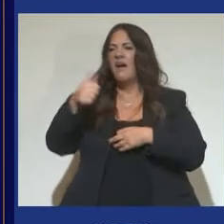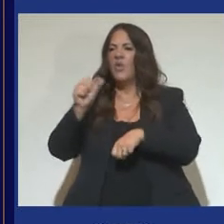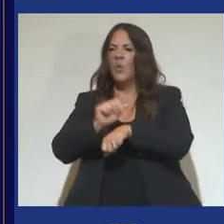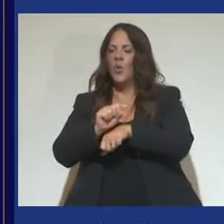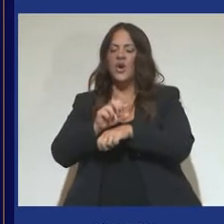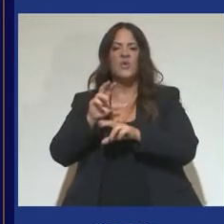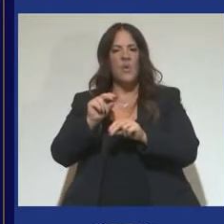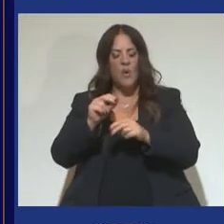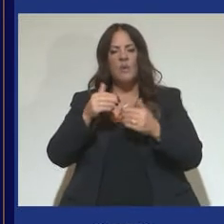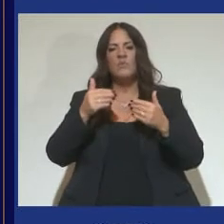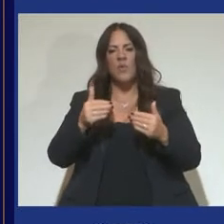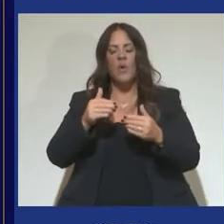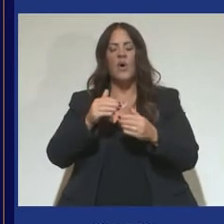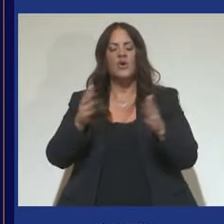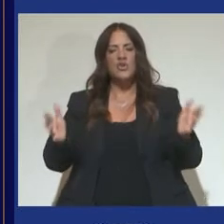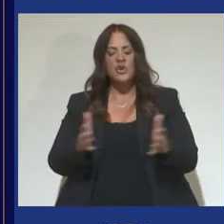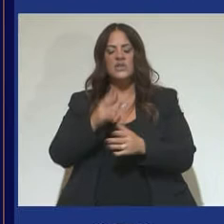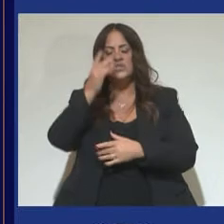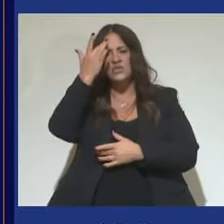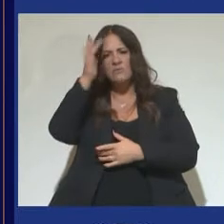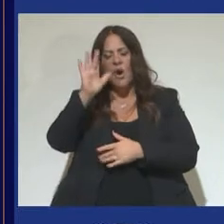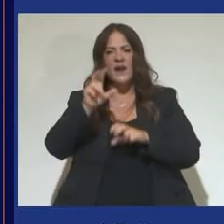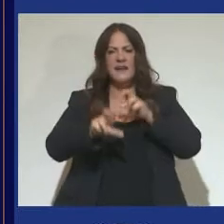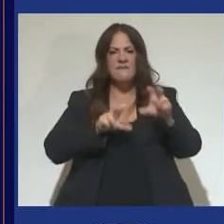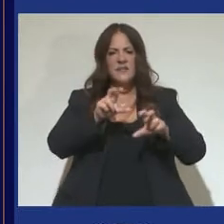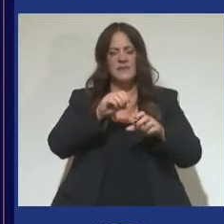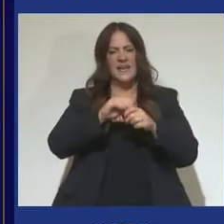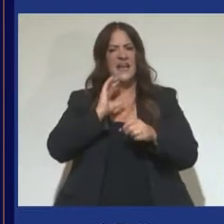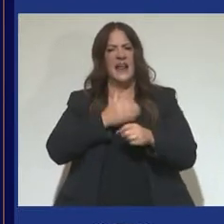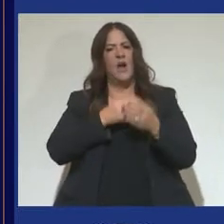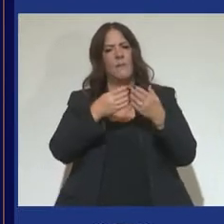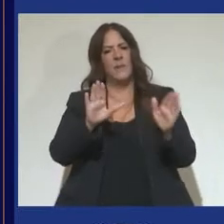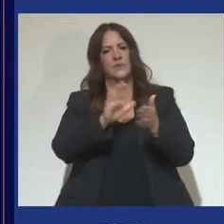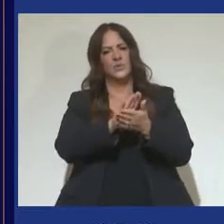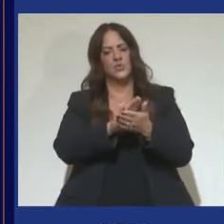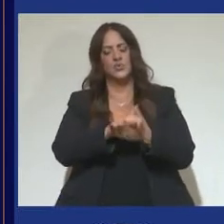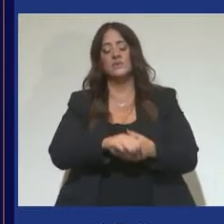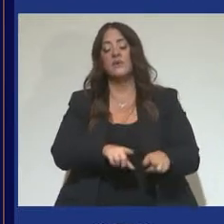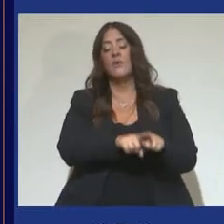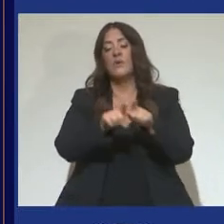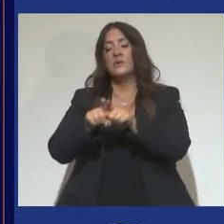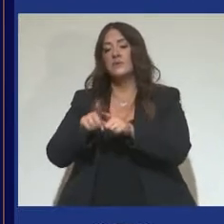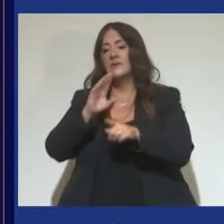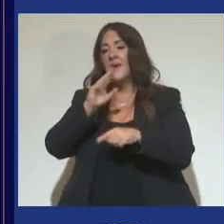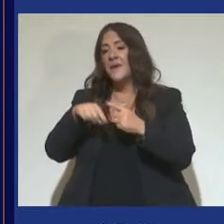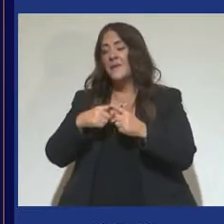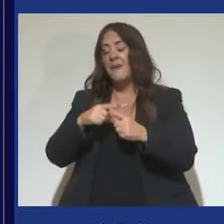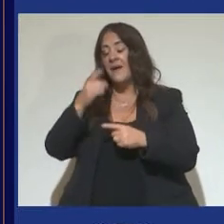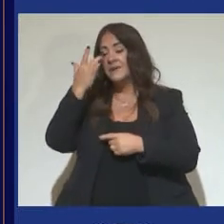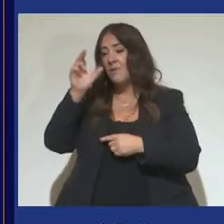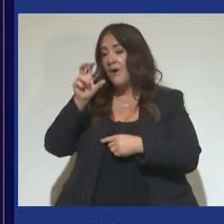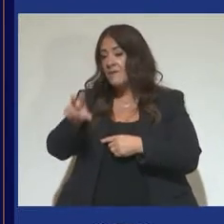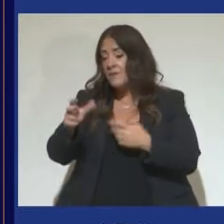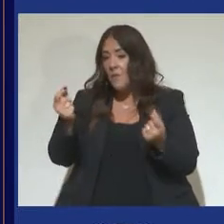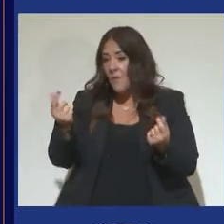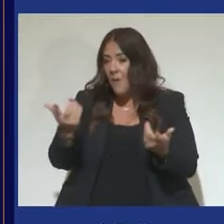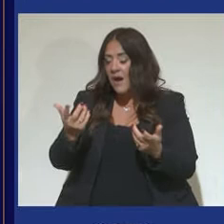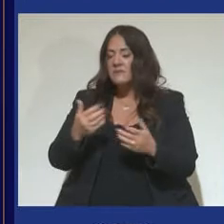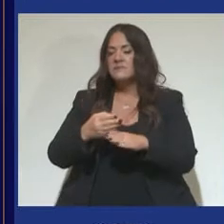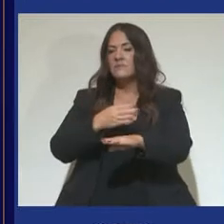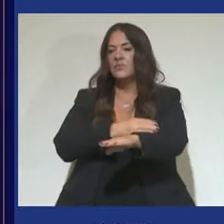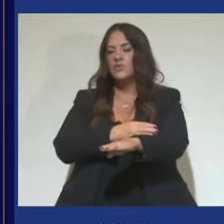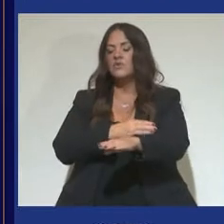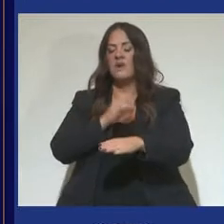catalizador para alentar inversiones más importantes más inteligentes en las escuelas públicas y hablando de otras inversiones